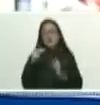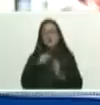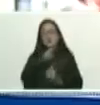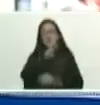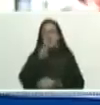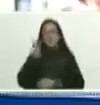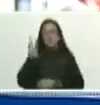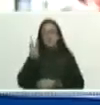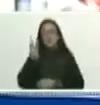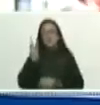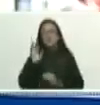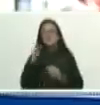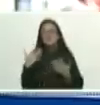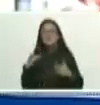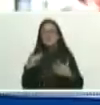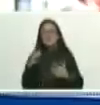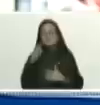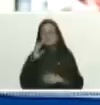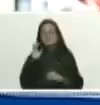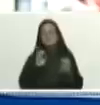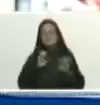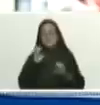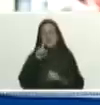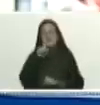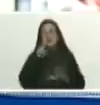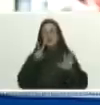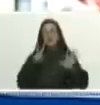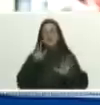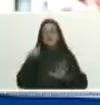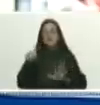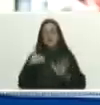2023 se registran ya